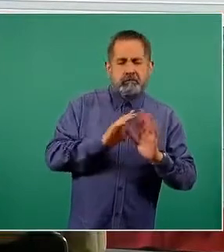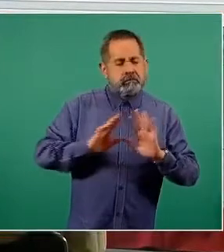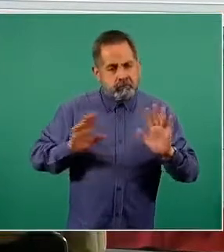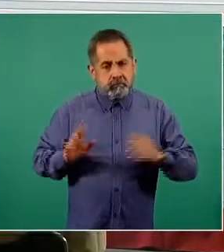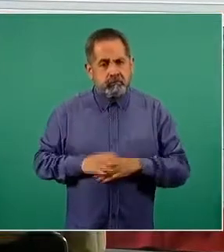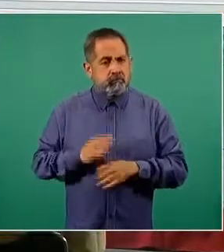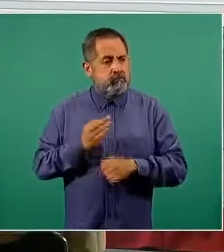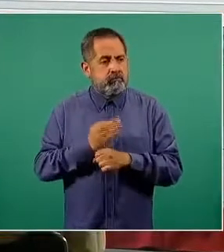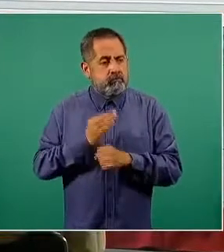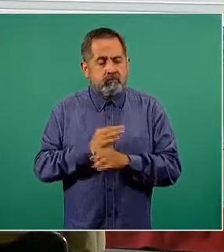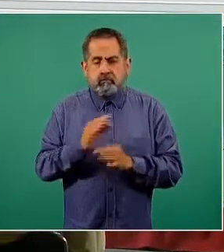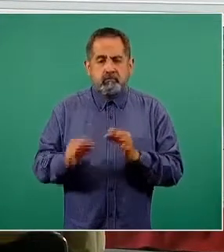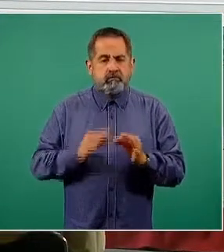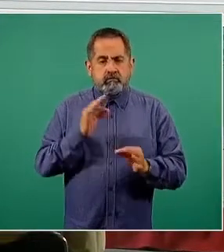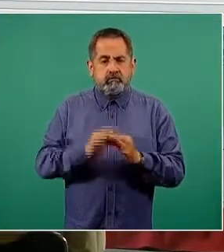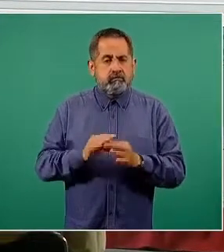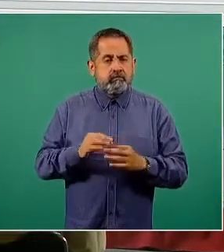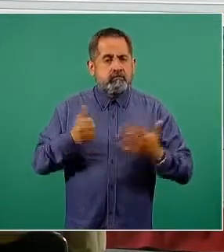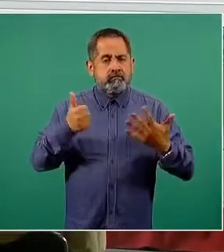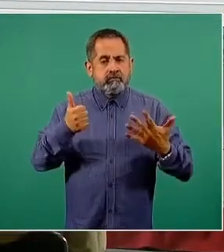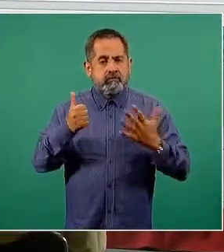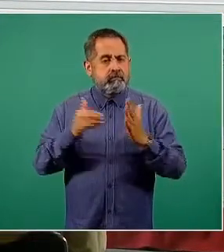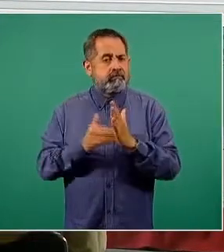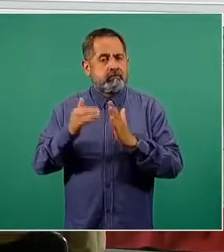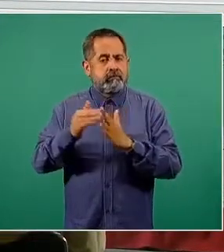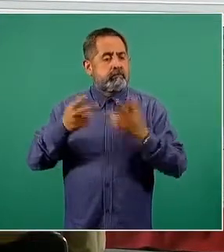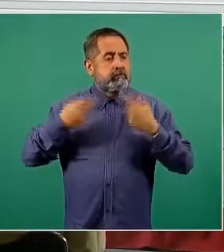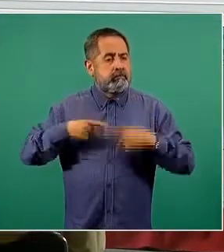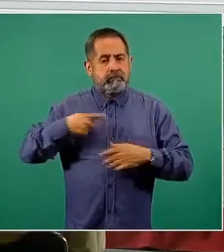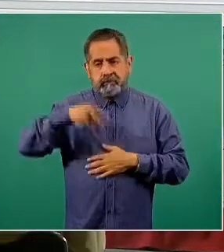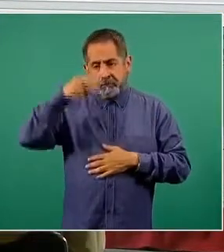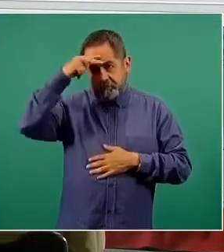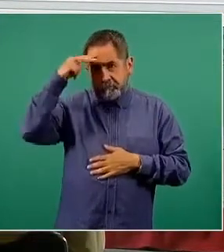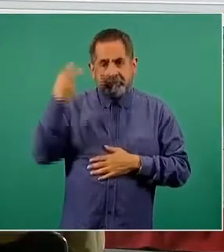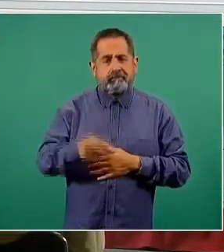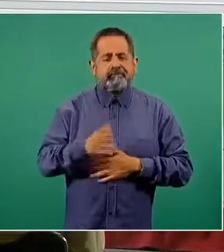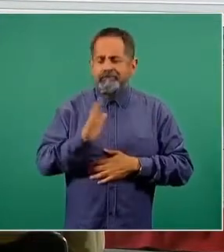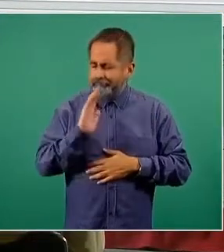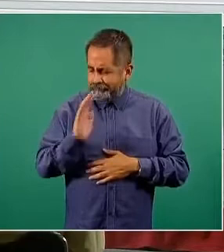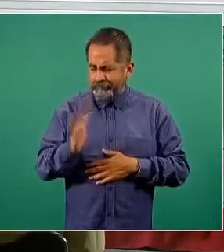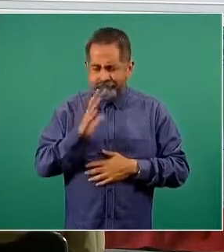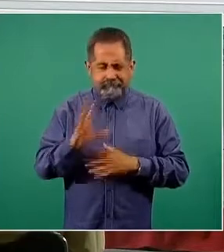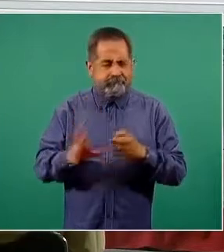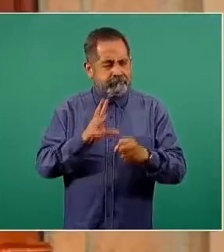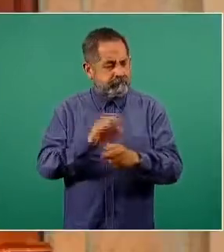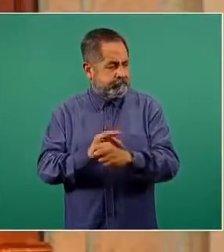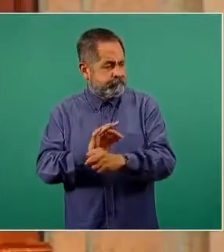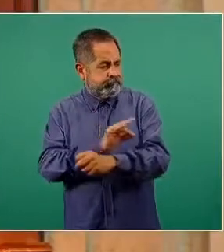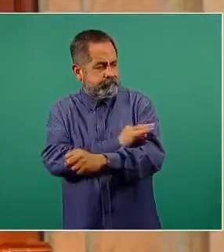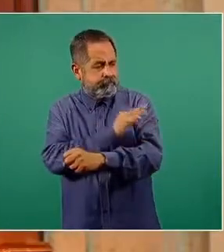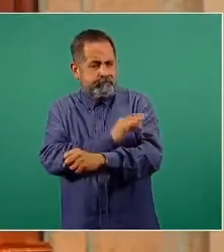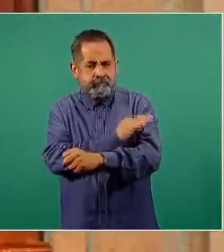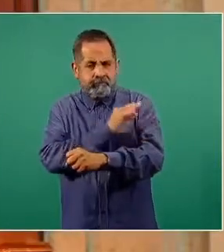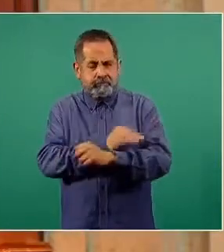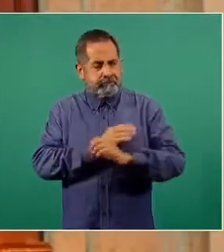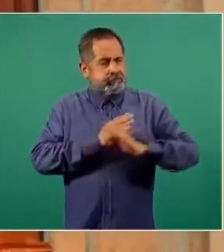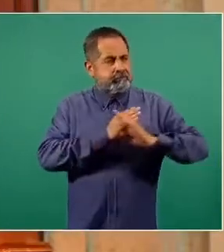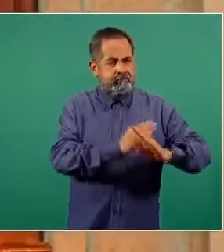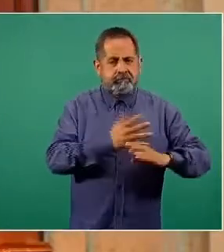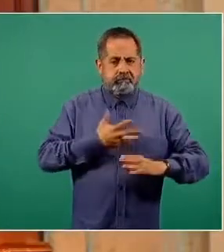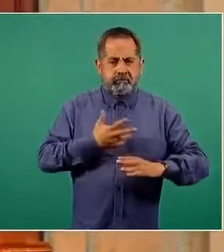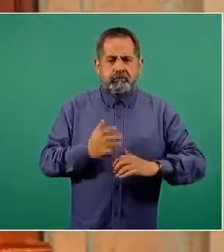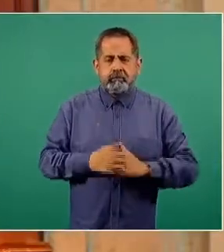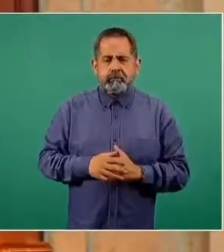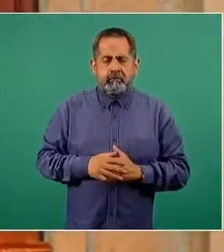prácticamente también llegando ya a las 6 millones de personas en México que estarían teniendo esta protección. Siempre